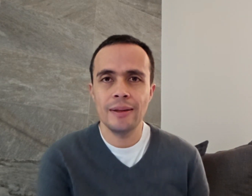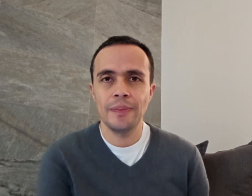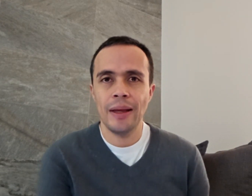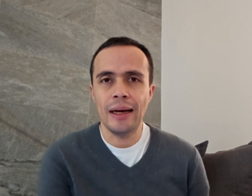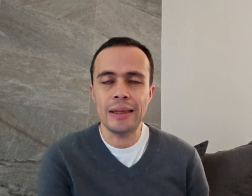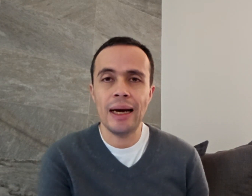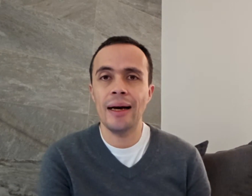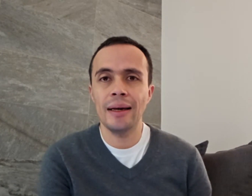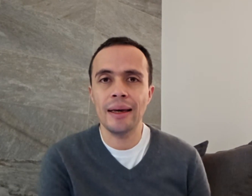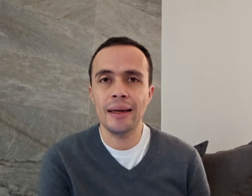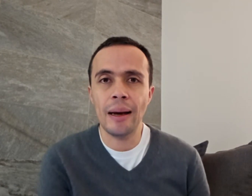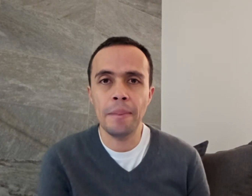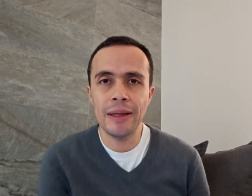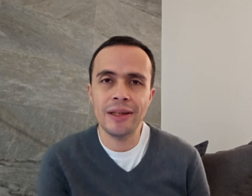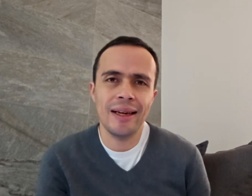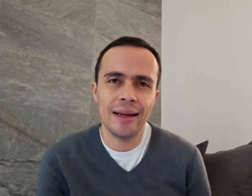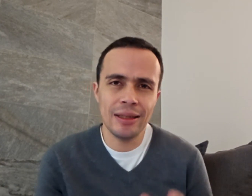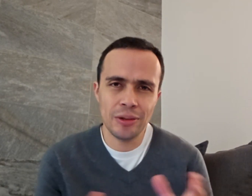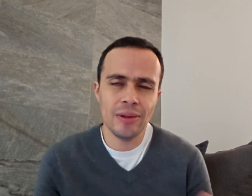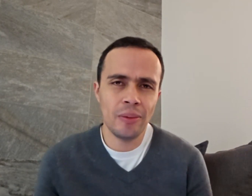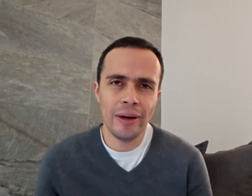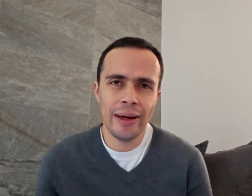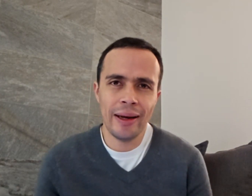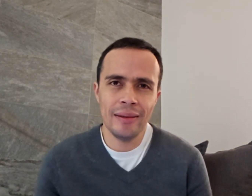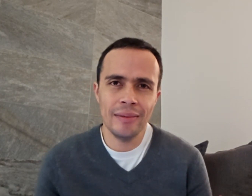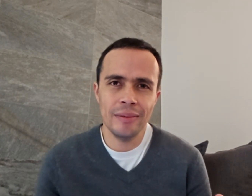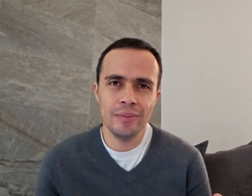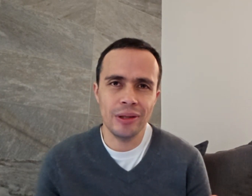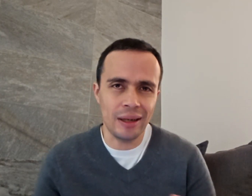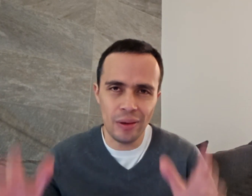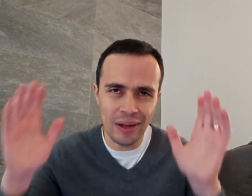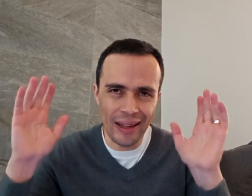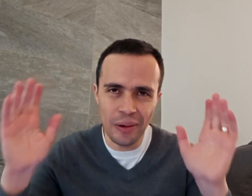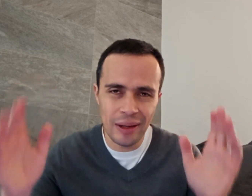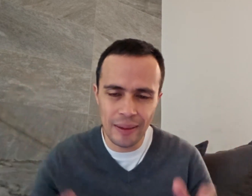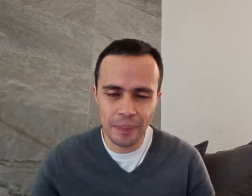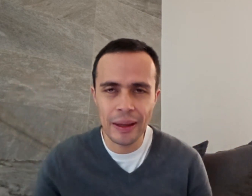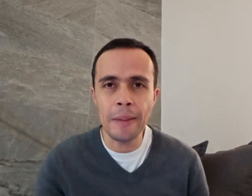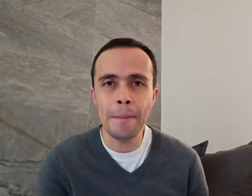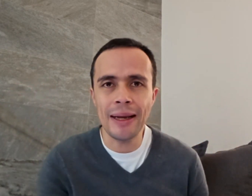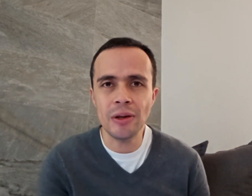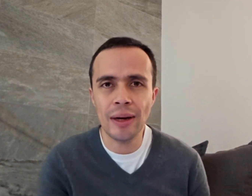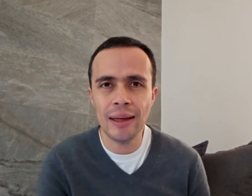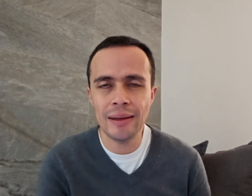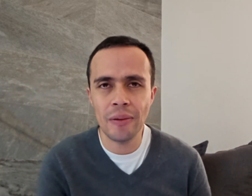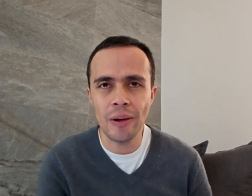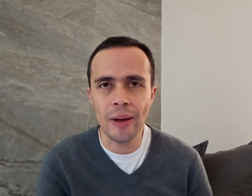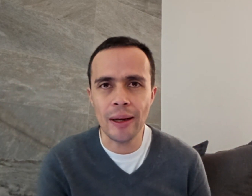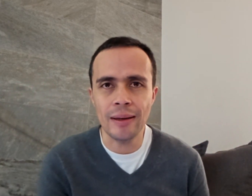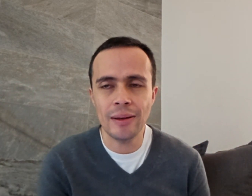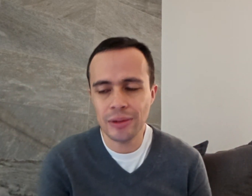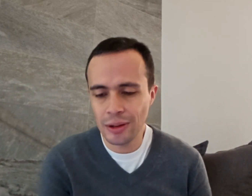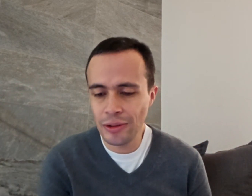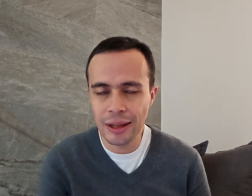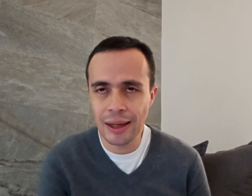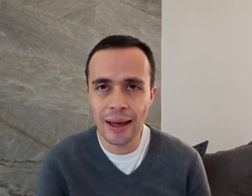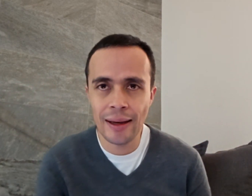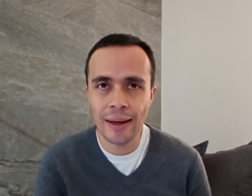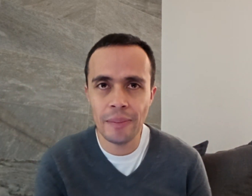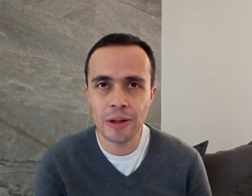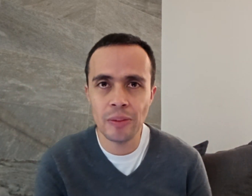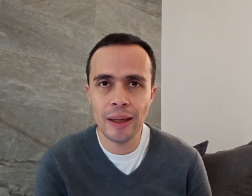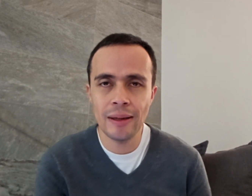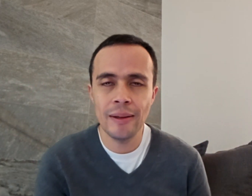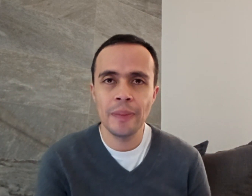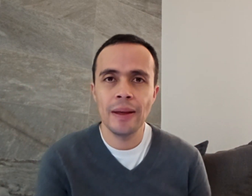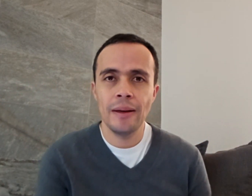pudo allá en Campeche? Y en el caso de Moreira, pues dejó una deuda impresionante en Coahuila. Entonces no tiene nada